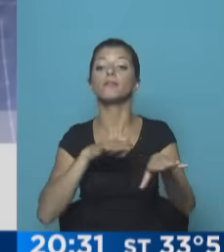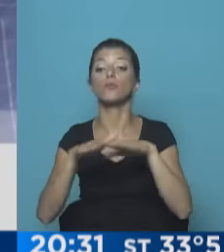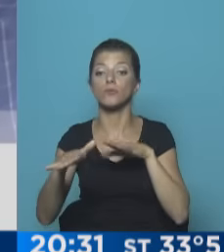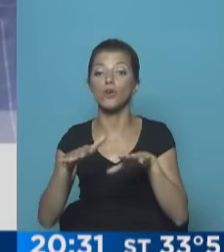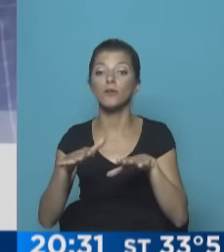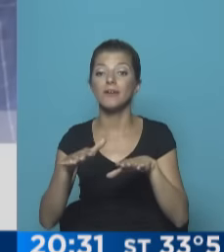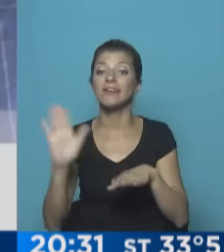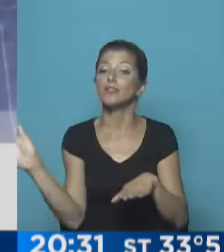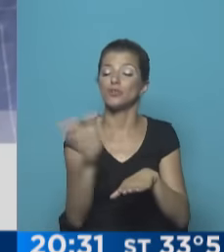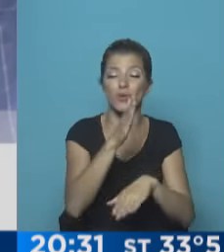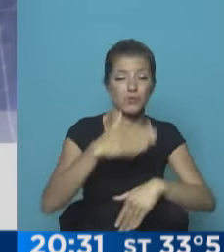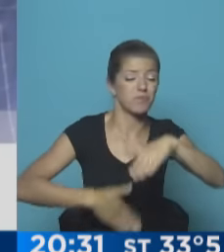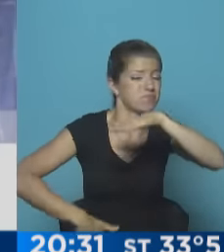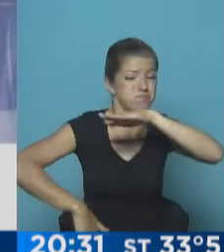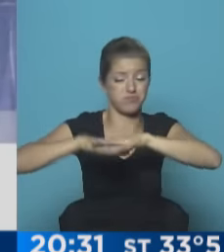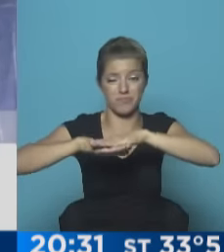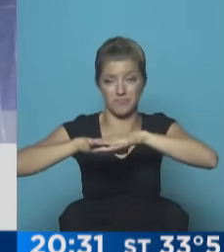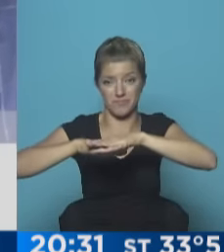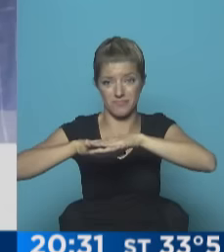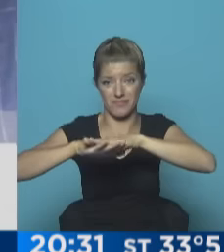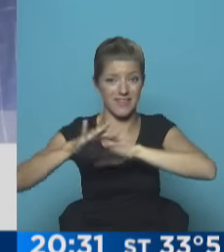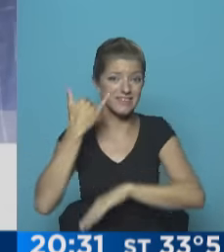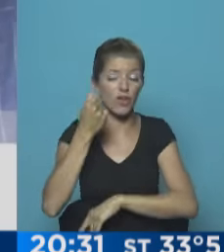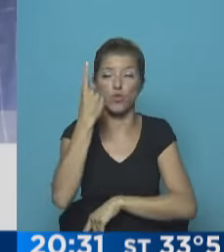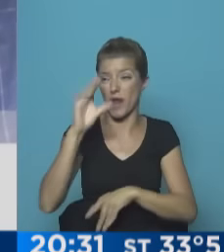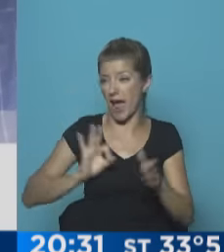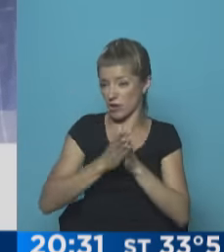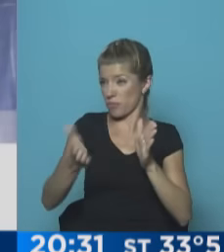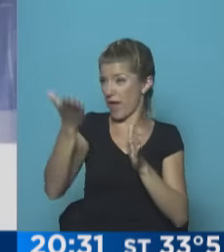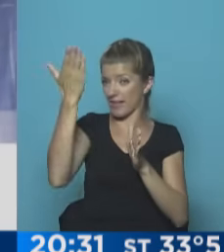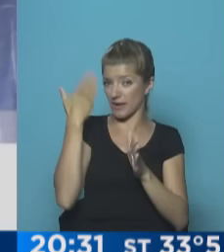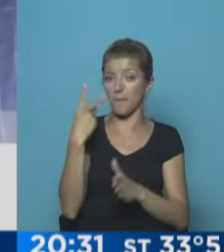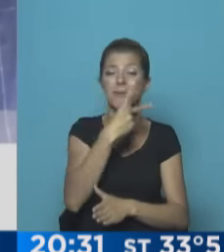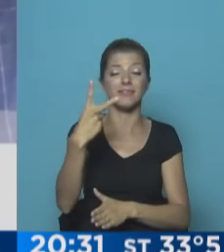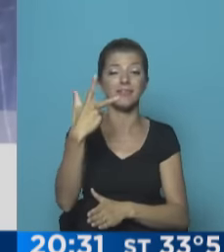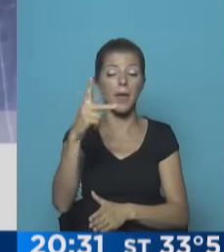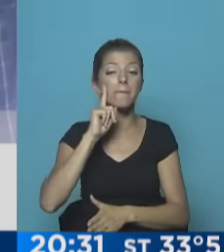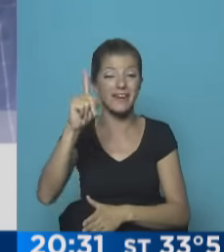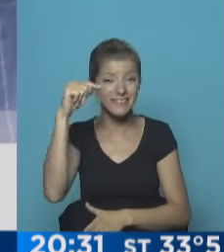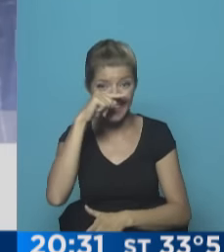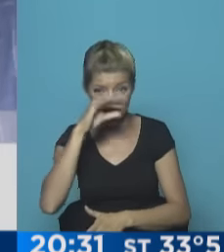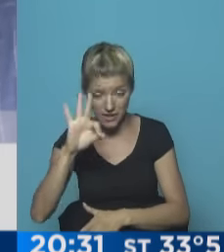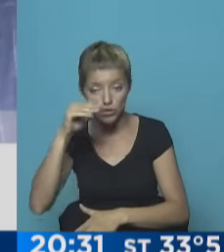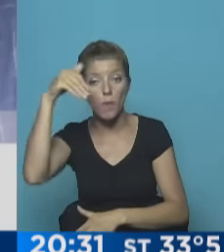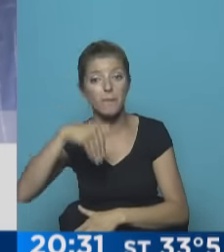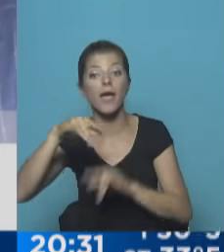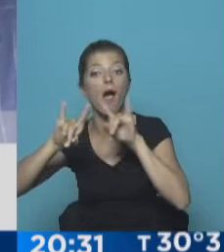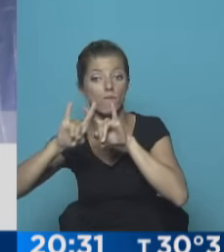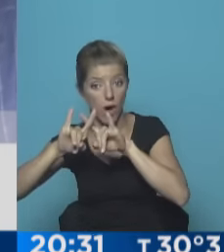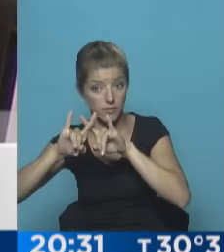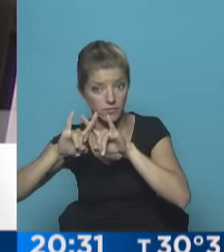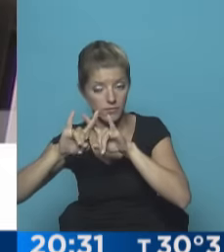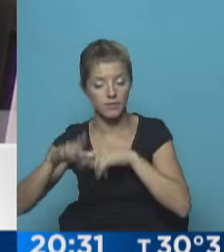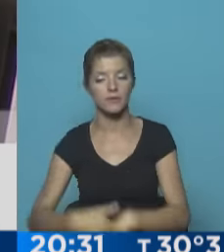muy cerca de los picos máximos que sufrimos ya hace un año atrás. Estuvimos alrededor de 23.700 megawatts de demanda de